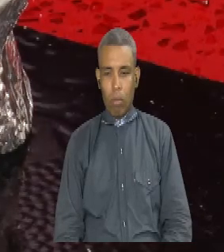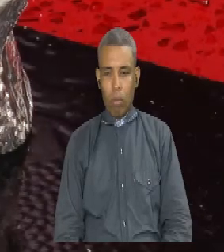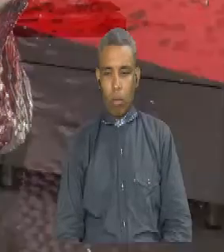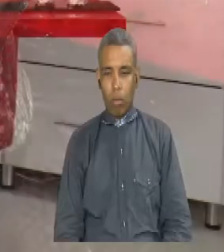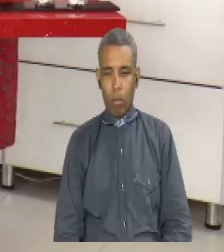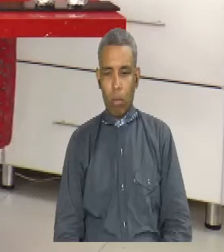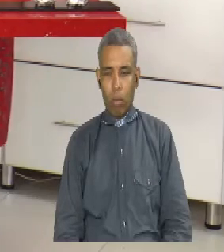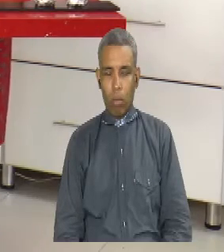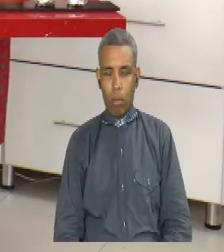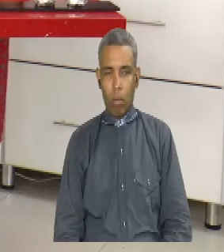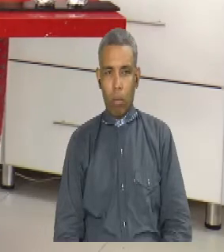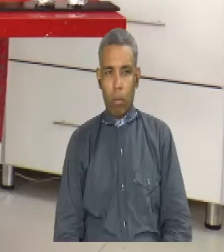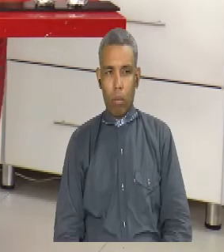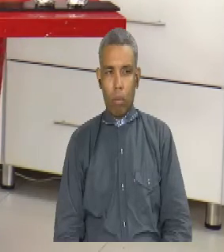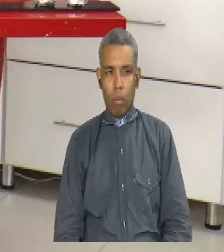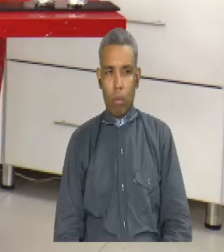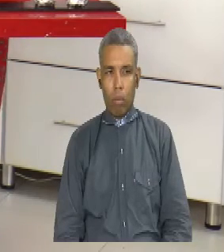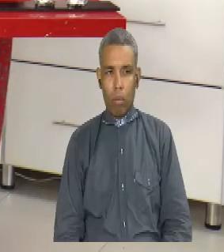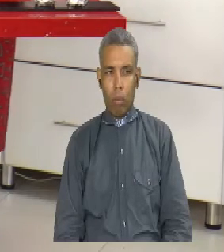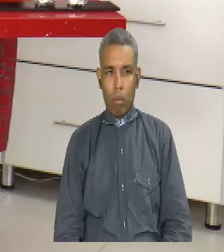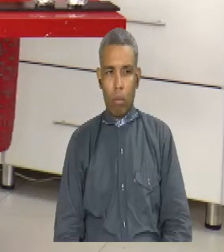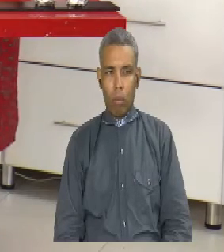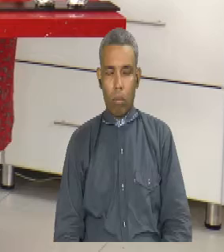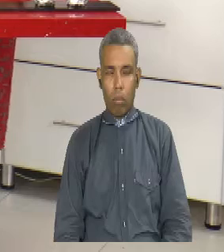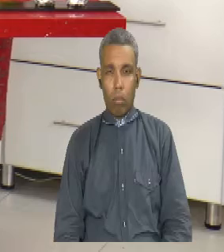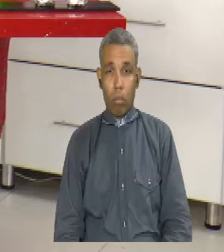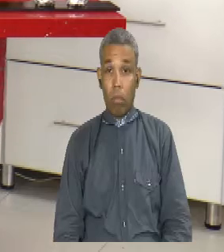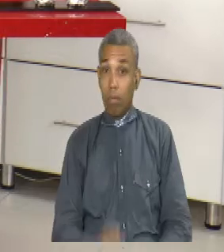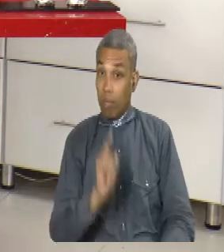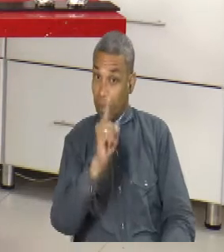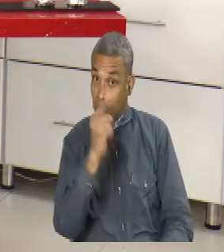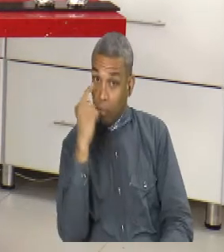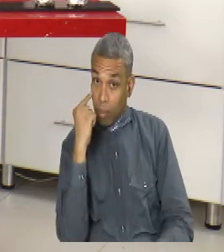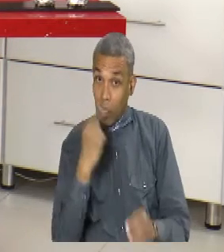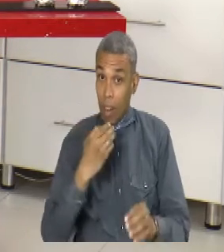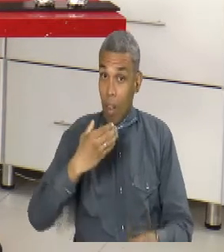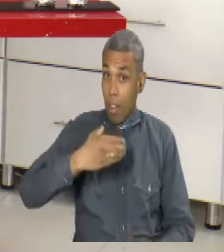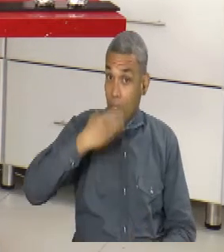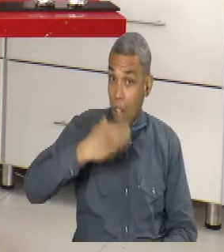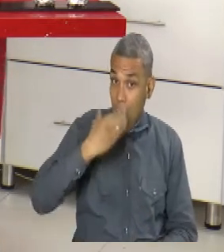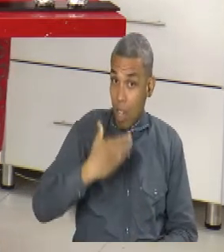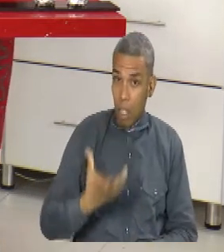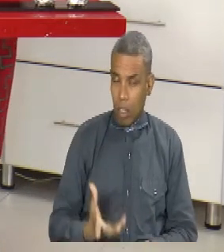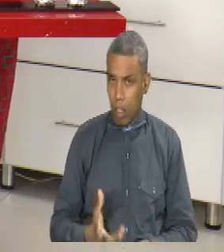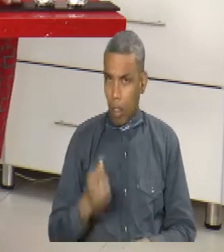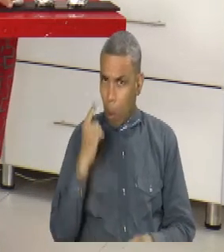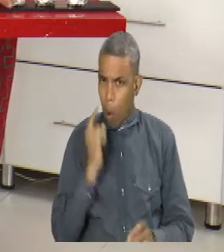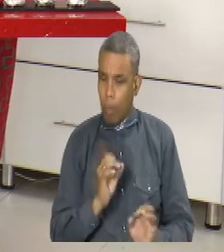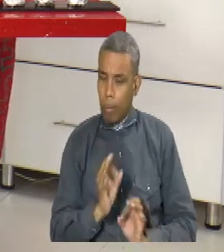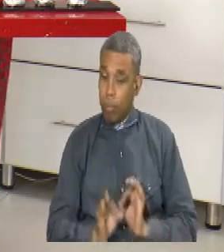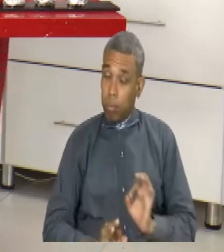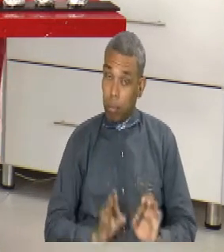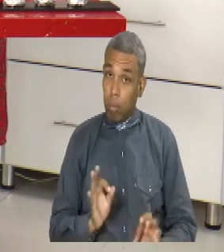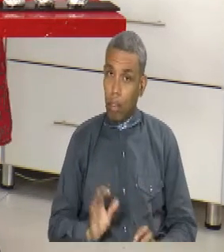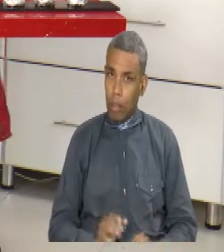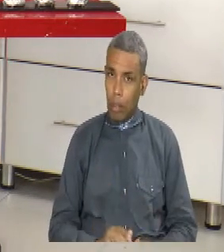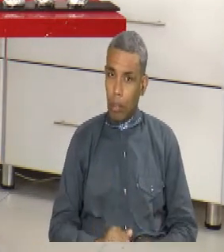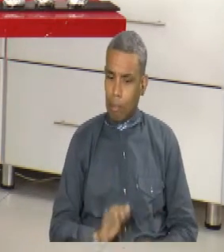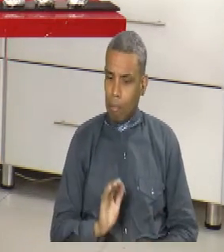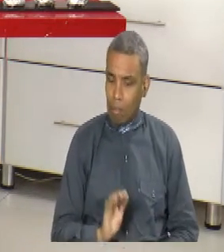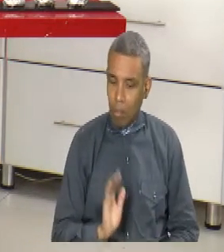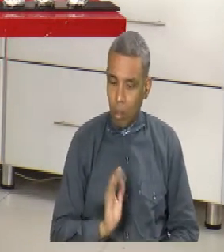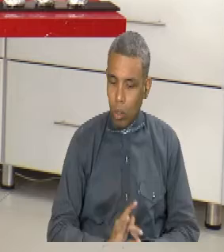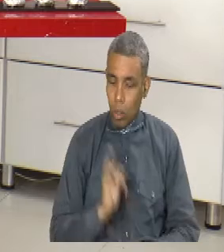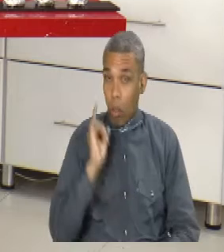Dijo, cuidado las recomendaciones, no quemarse, porque sí está caliente. Entonces